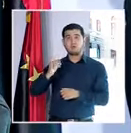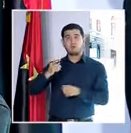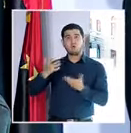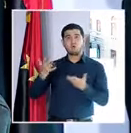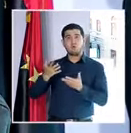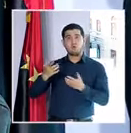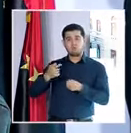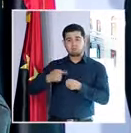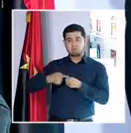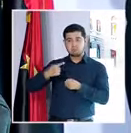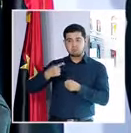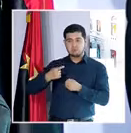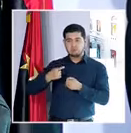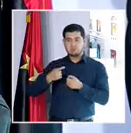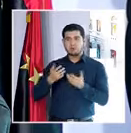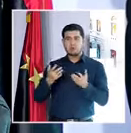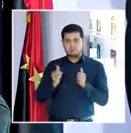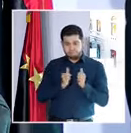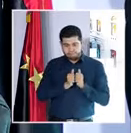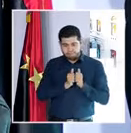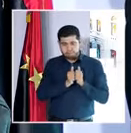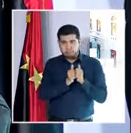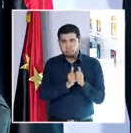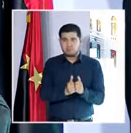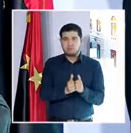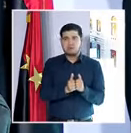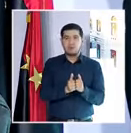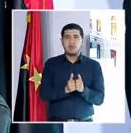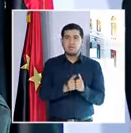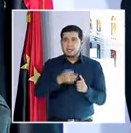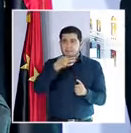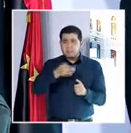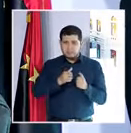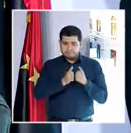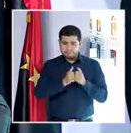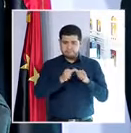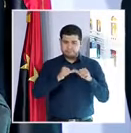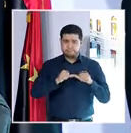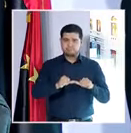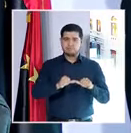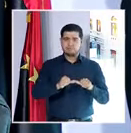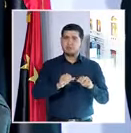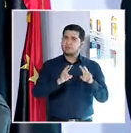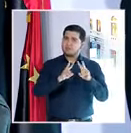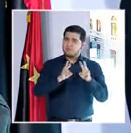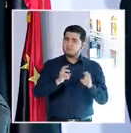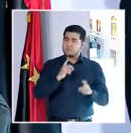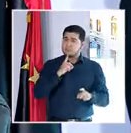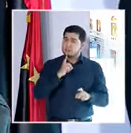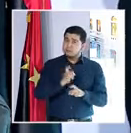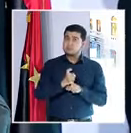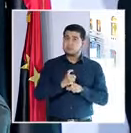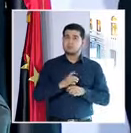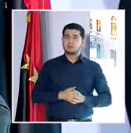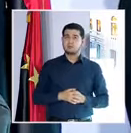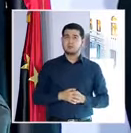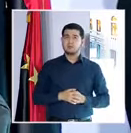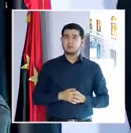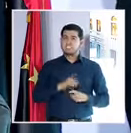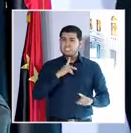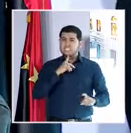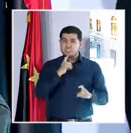tal vez ya había llegado y mi General Caro llegó en esos precisos momentos. Y ver a